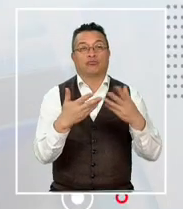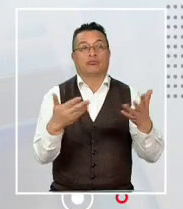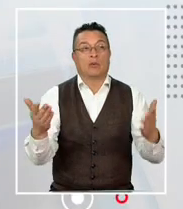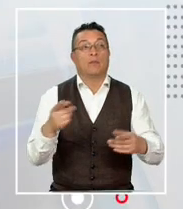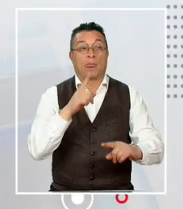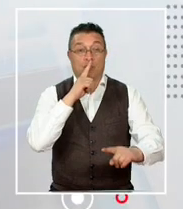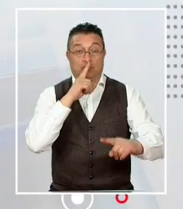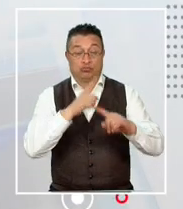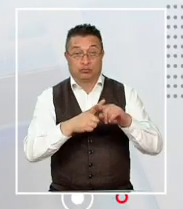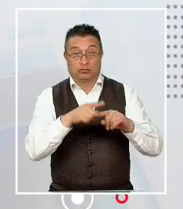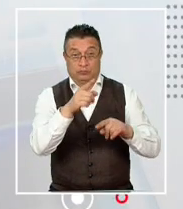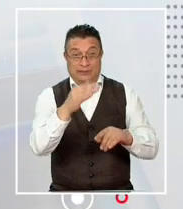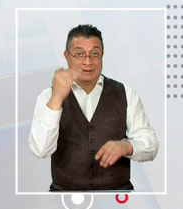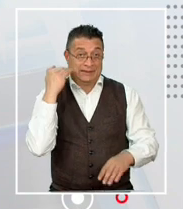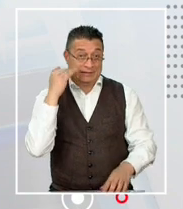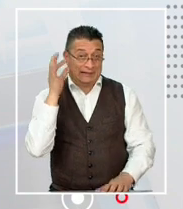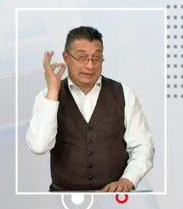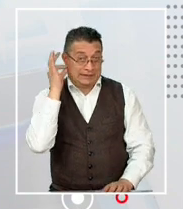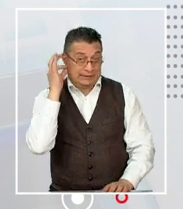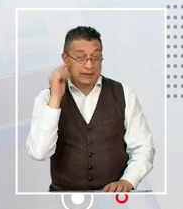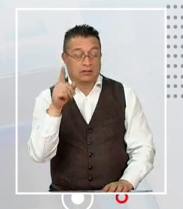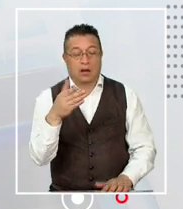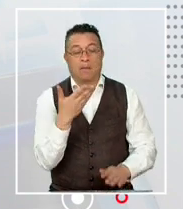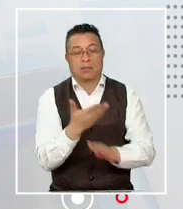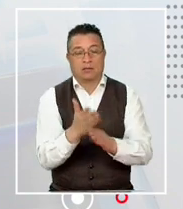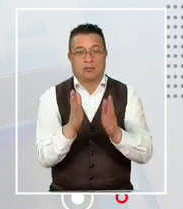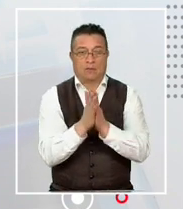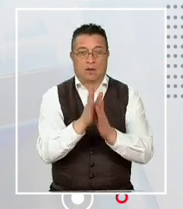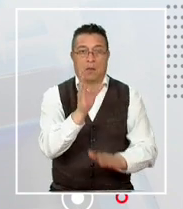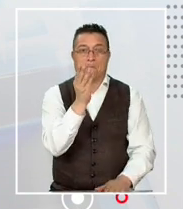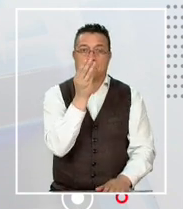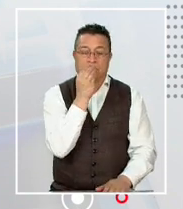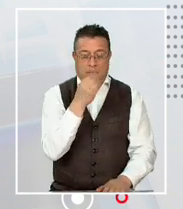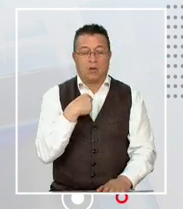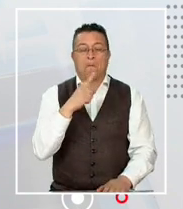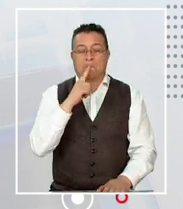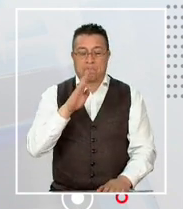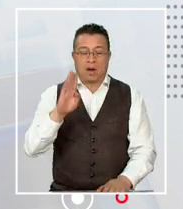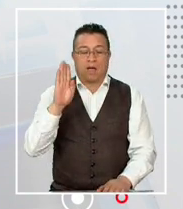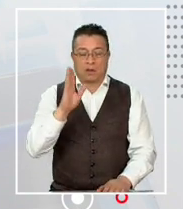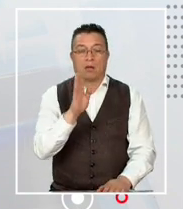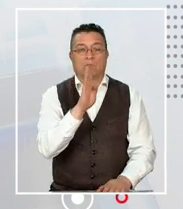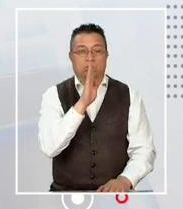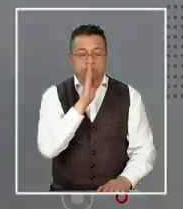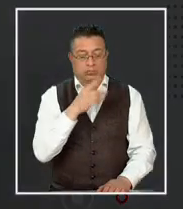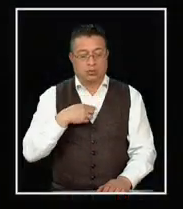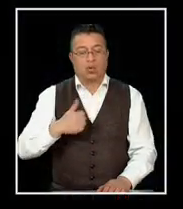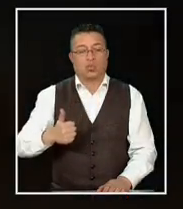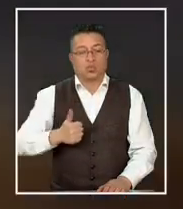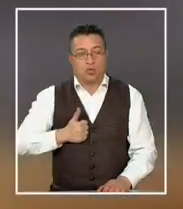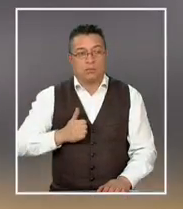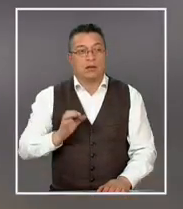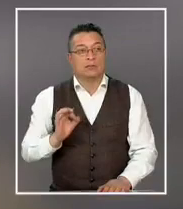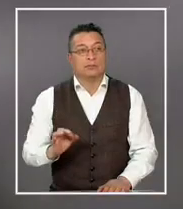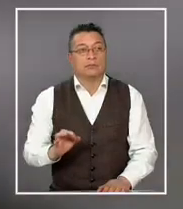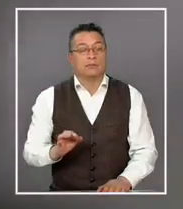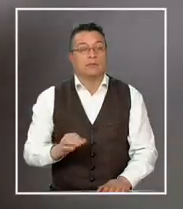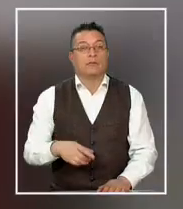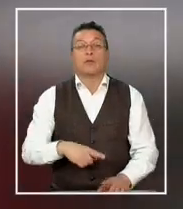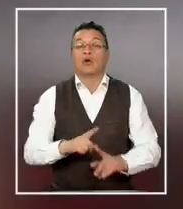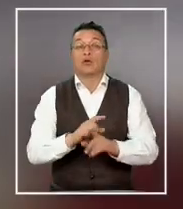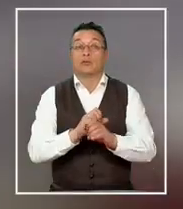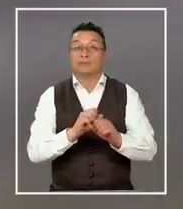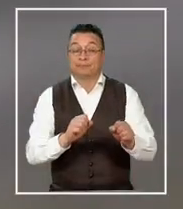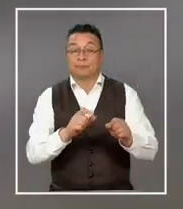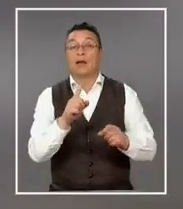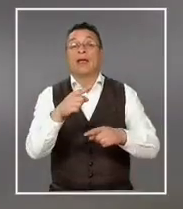del nombre de la viña, esta nos ha pedido reserva, yo di mi palabra de mantenerla y voy a cumplirlo. Nada podrá